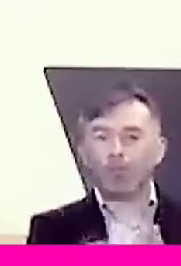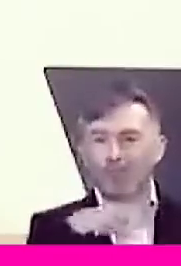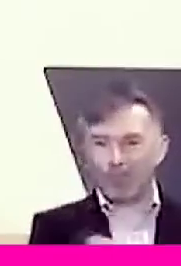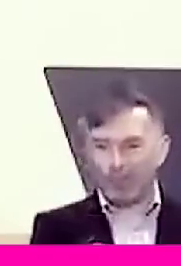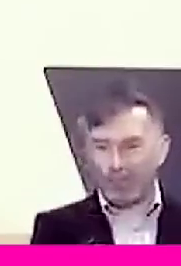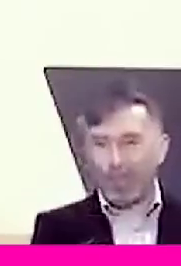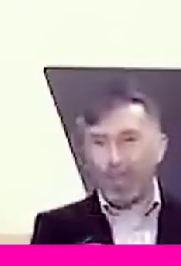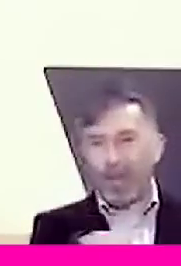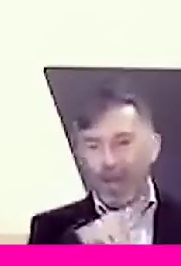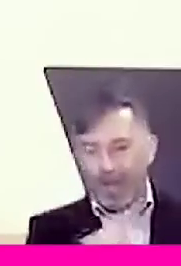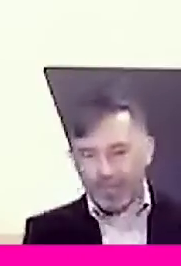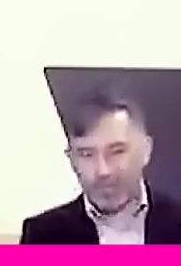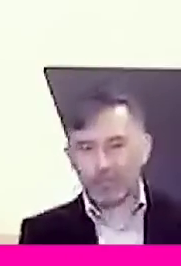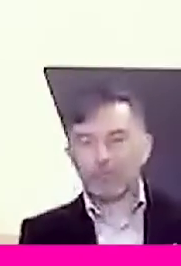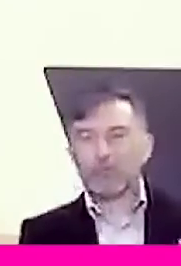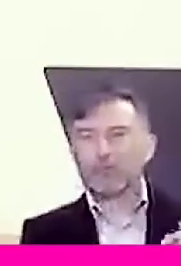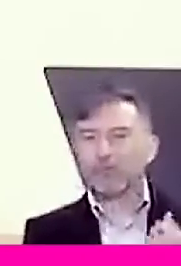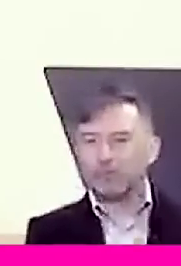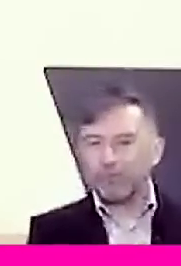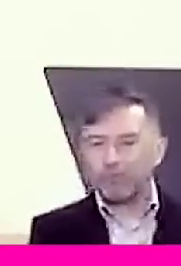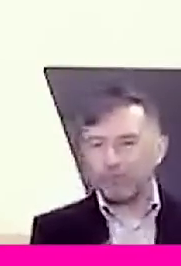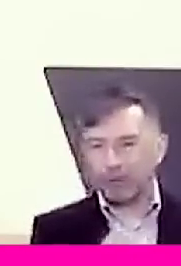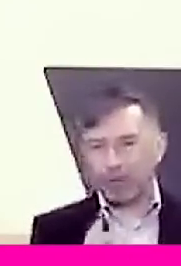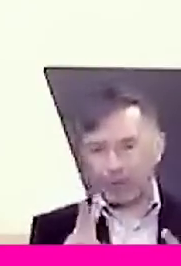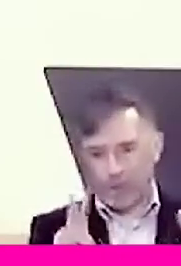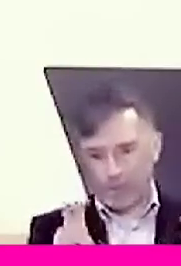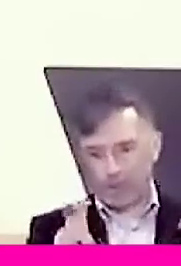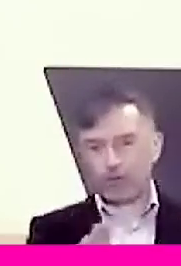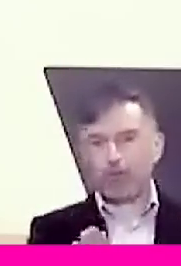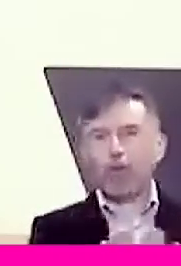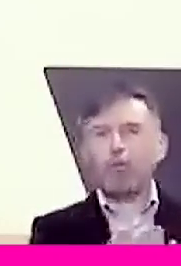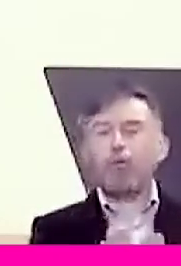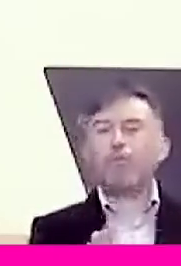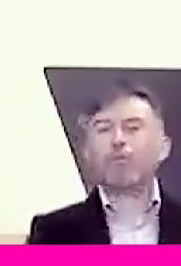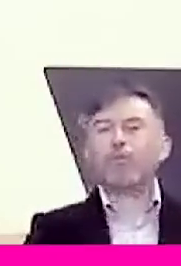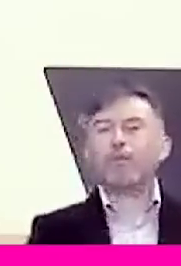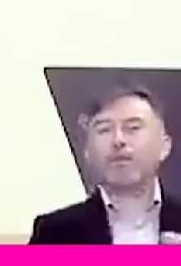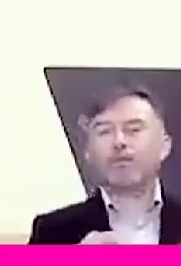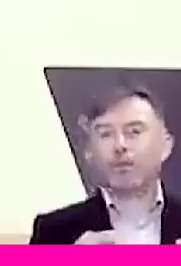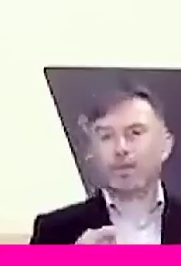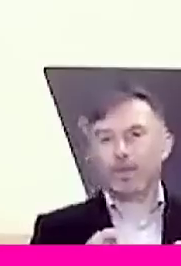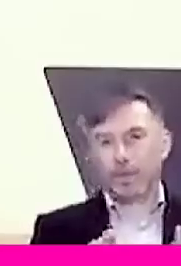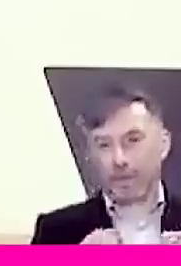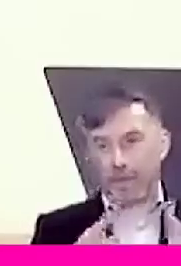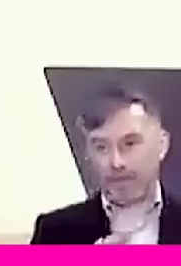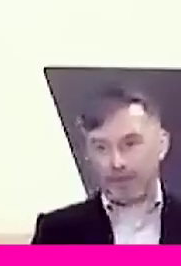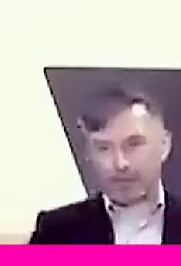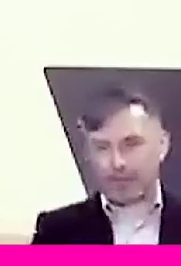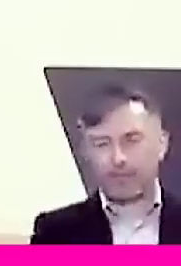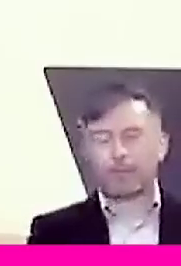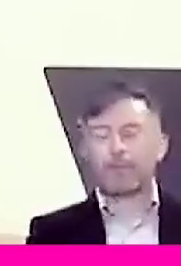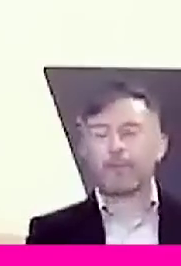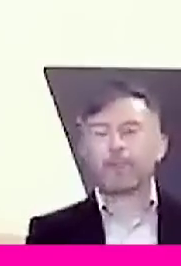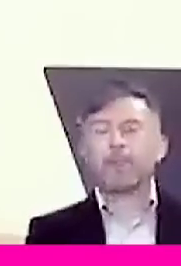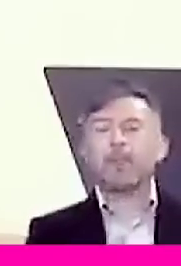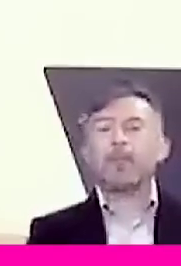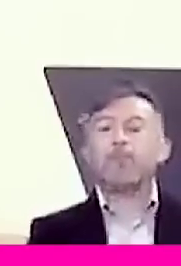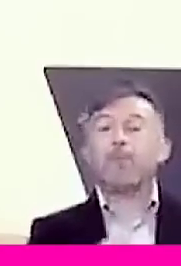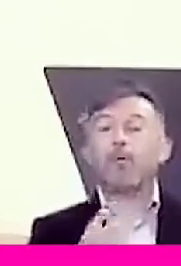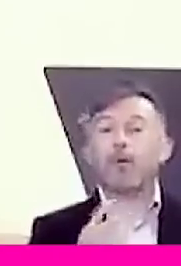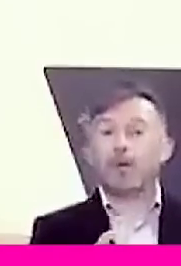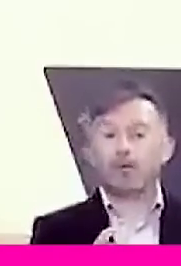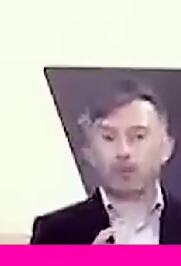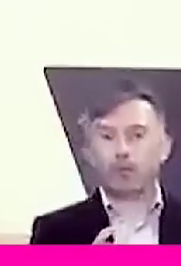y lo que ello implica insisto en materia de gobernabilidad democrática y paz pública por ello apelo